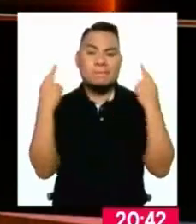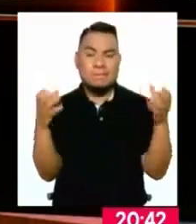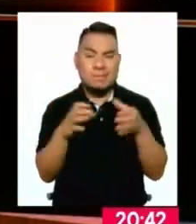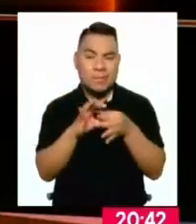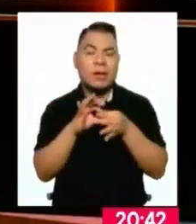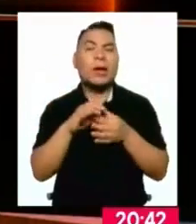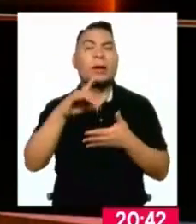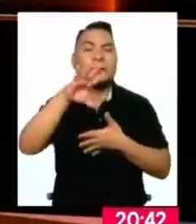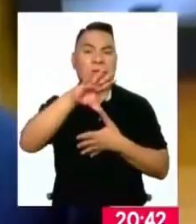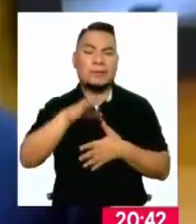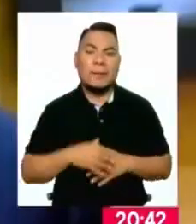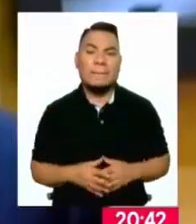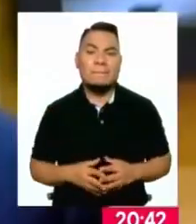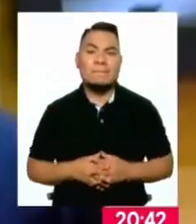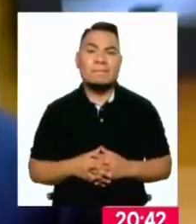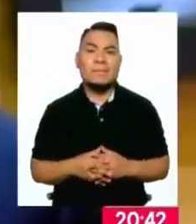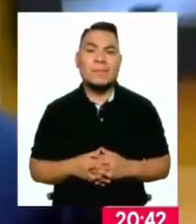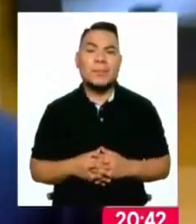del Pacífico.